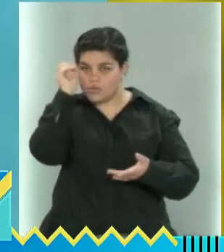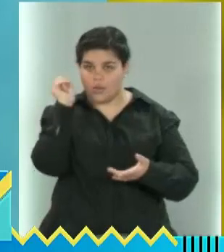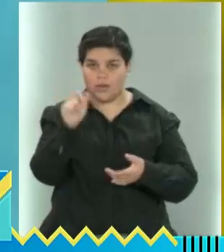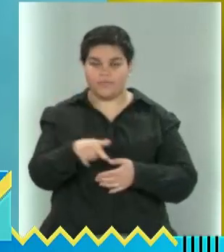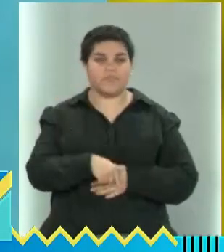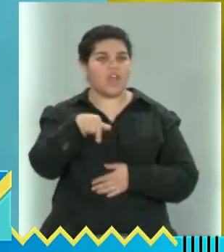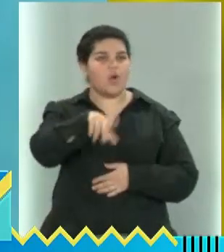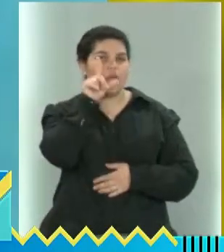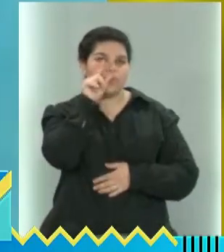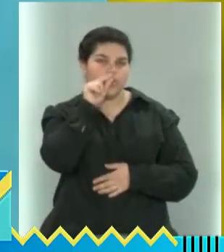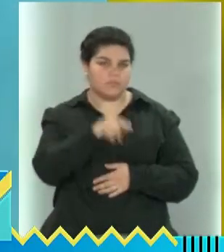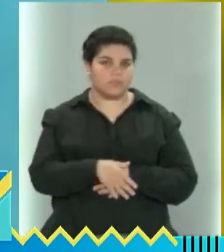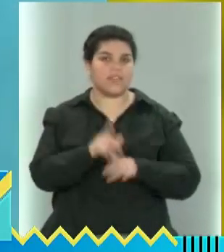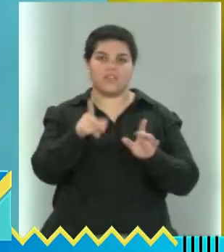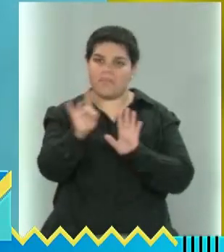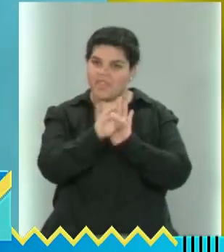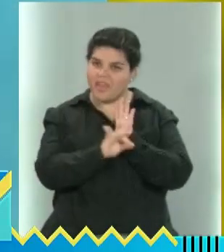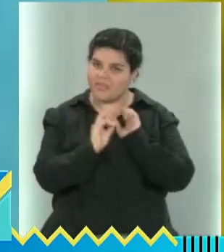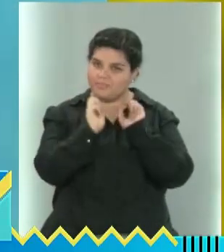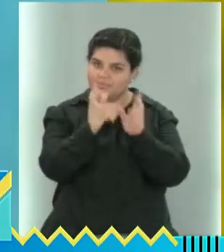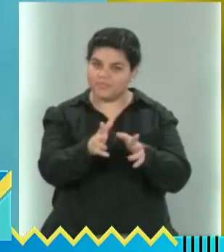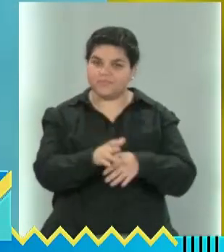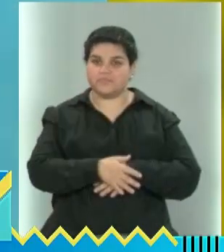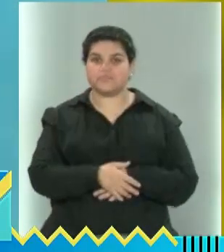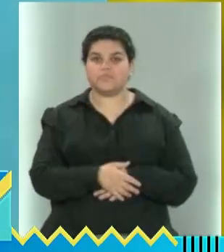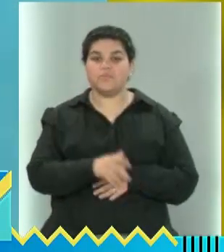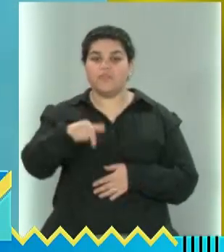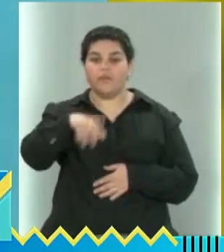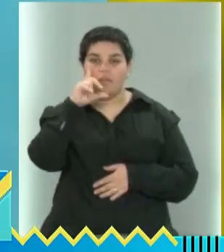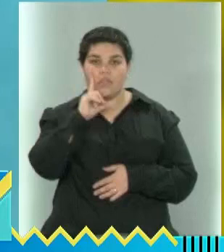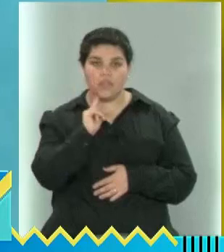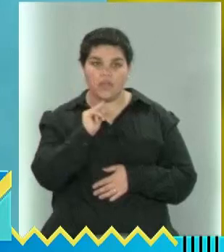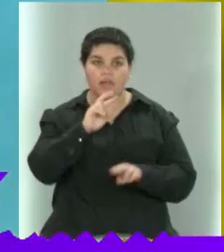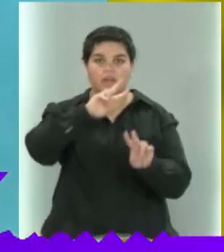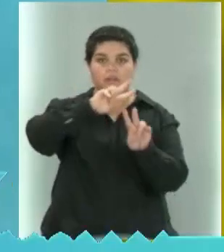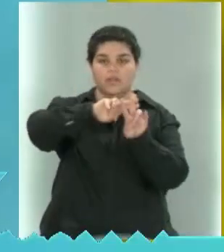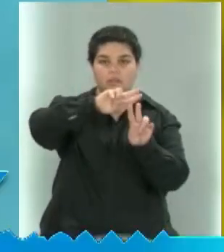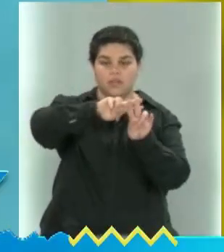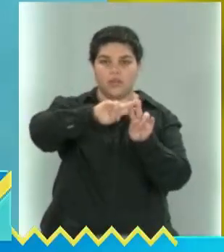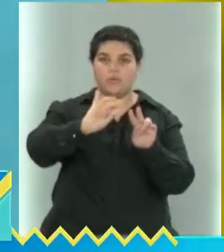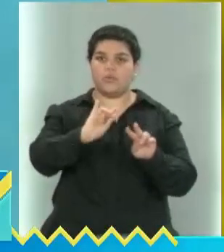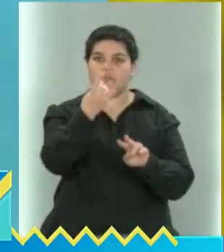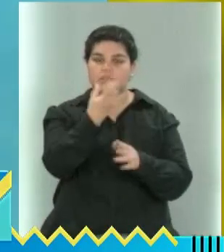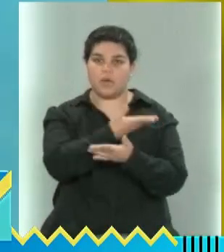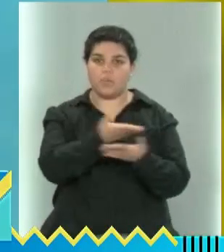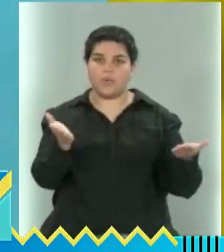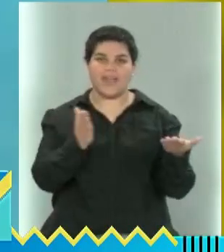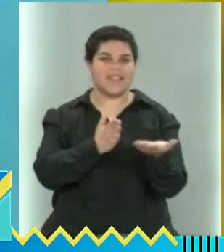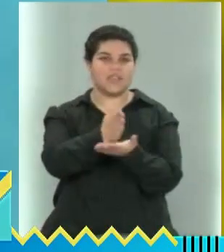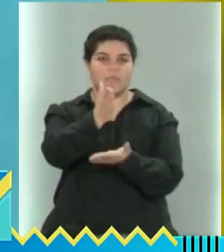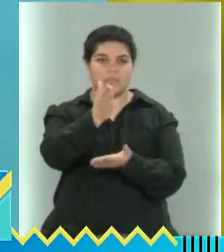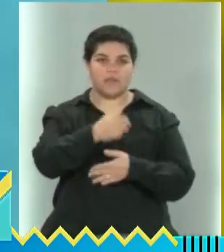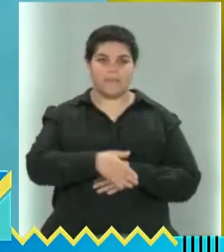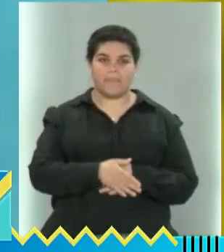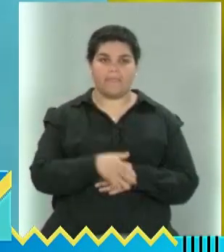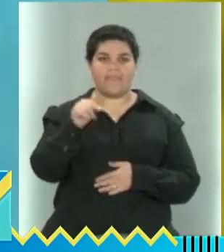tuit. Voy a dar un dato de paso, porque vamos a hacer el tuit en vivo, pero hoy, por ejemplo, el hashtag Universidad Pública por Siempre ha sido trending